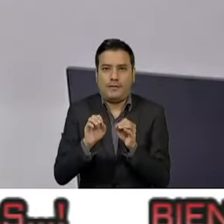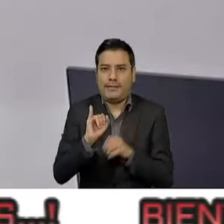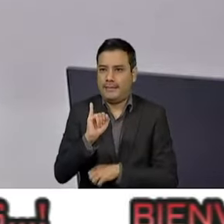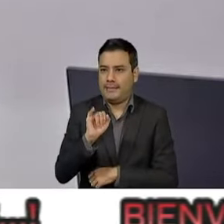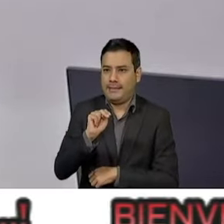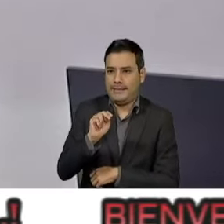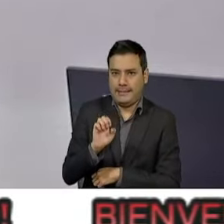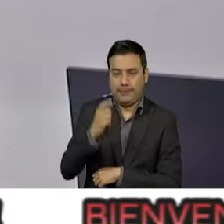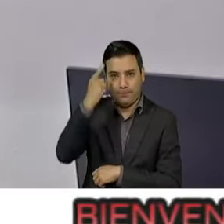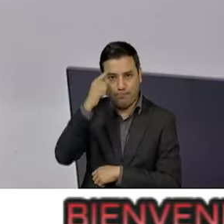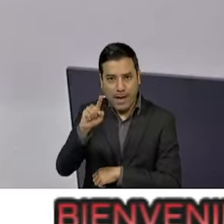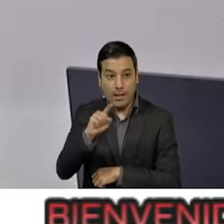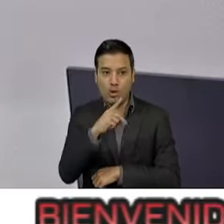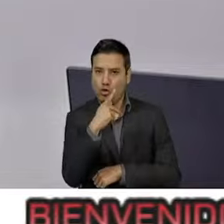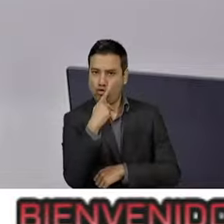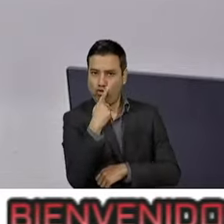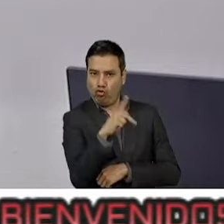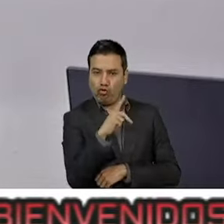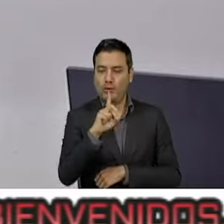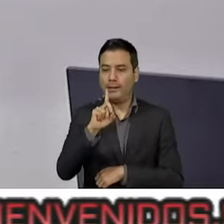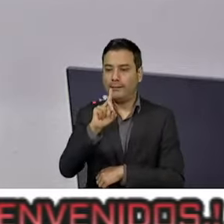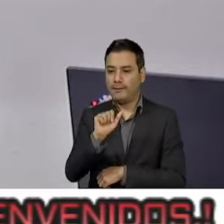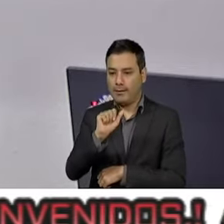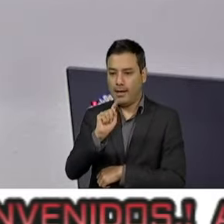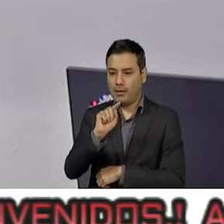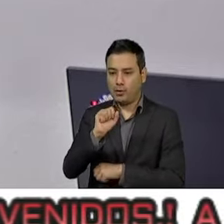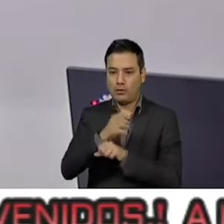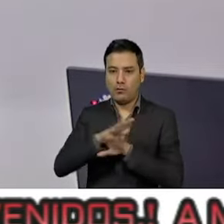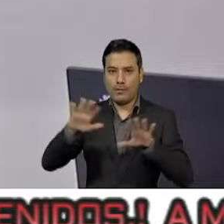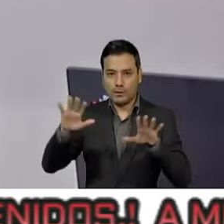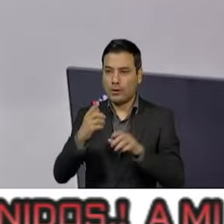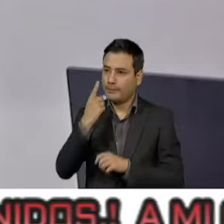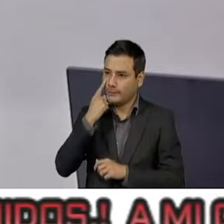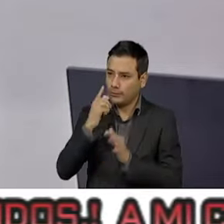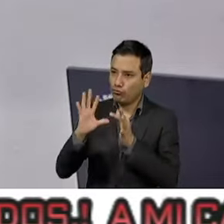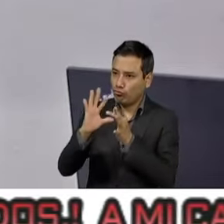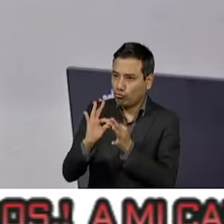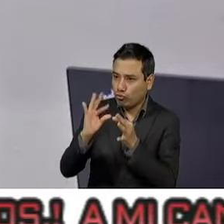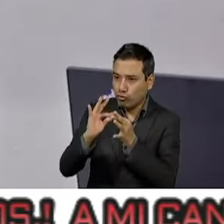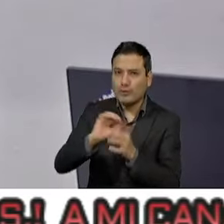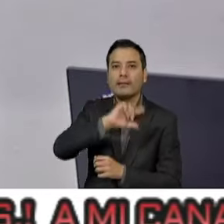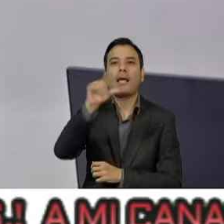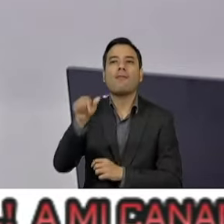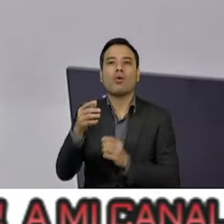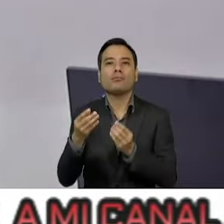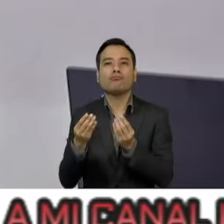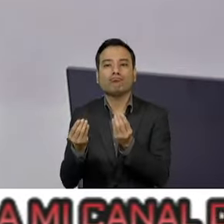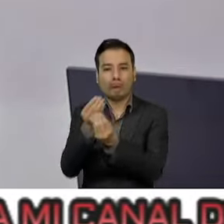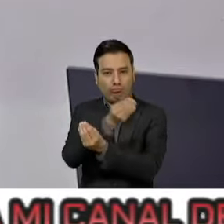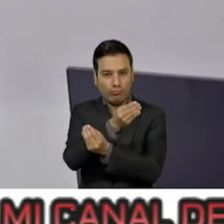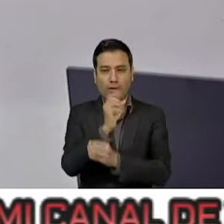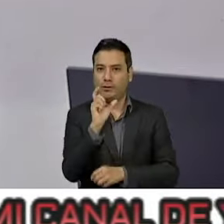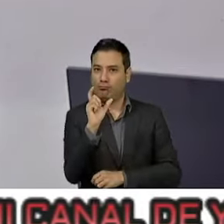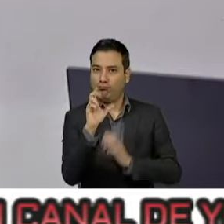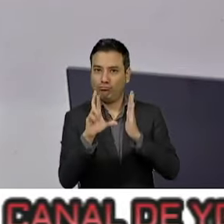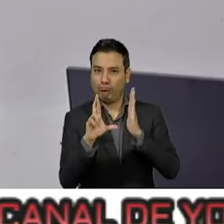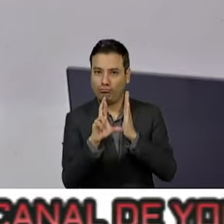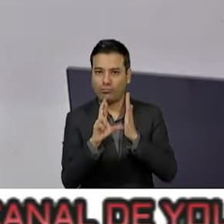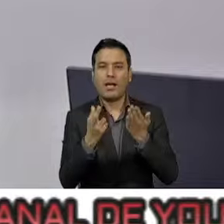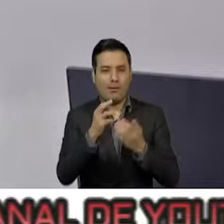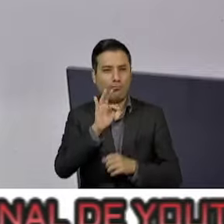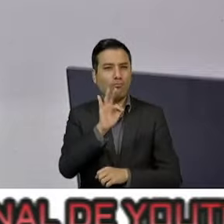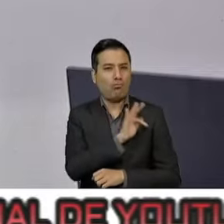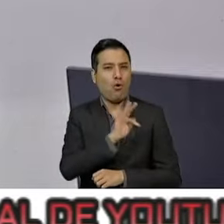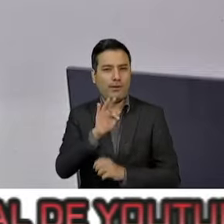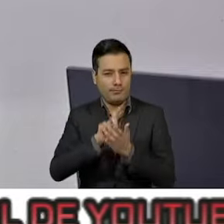a compartir sus datos personales para contar con la credencial para votar y así estar en condiciones de ejercer su derecho a votar y